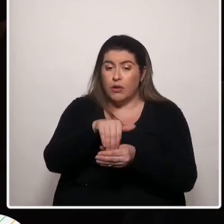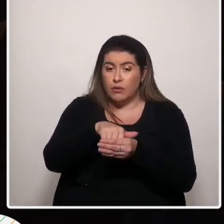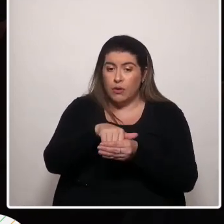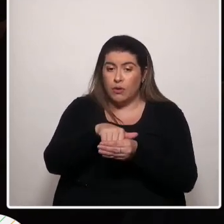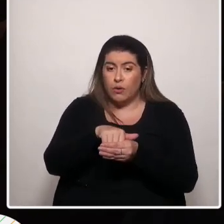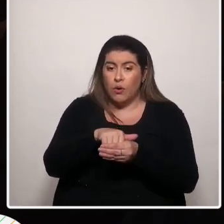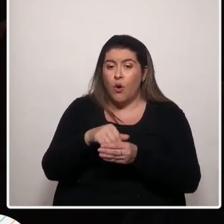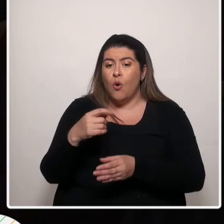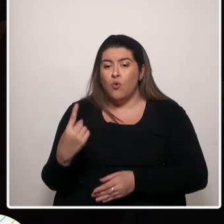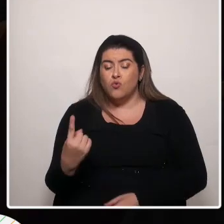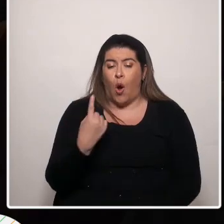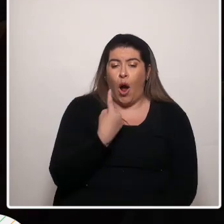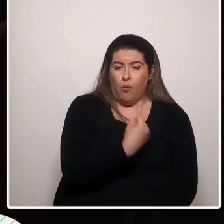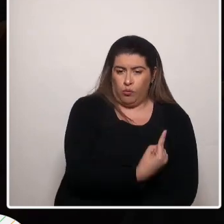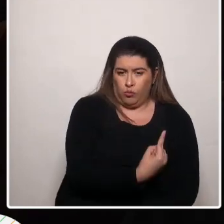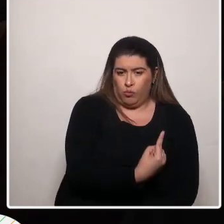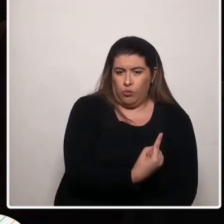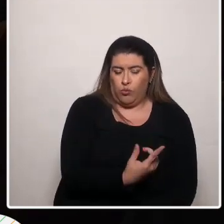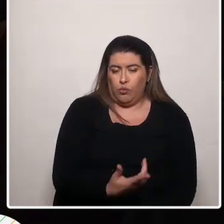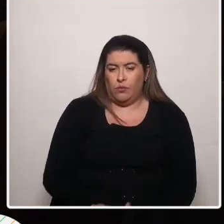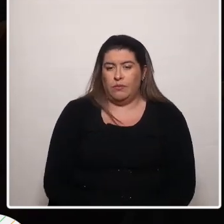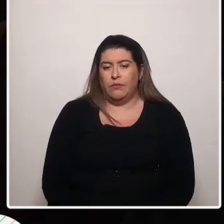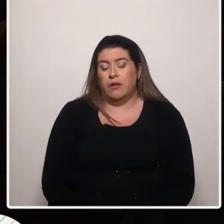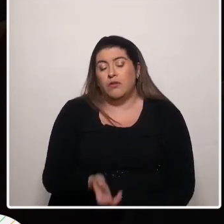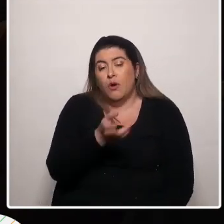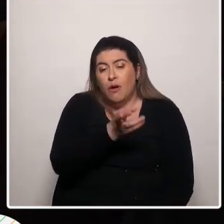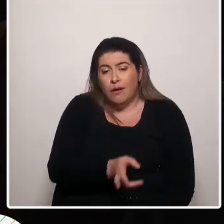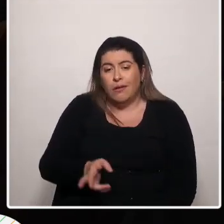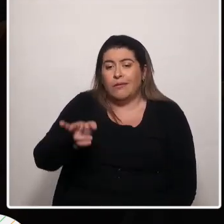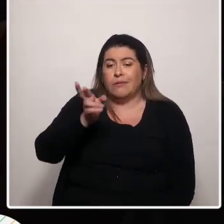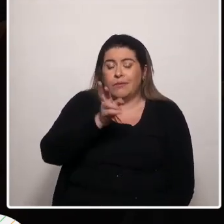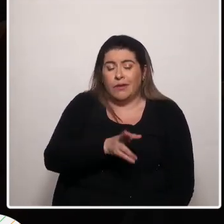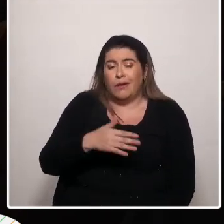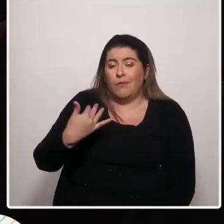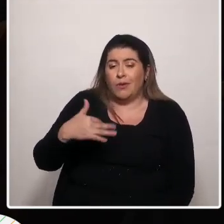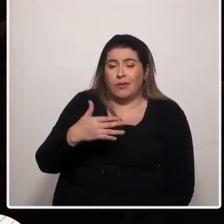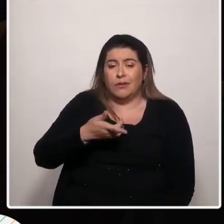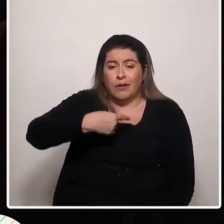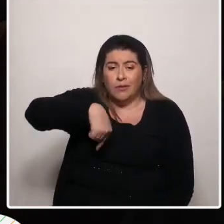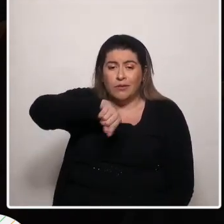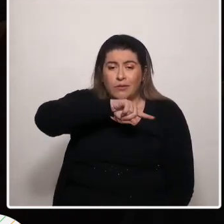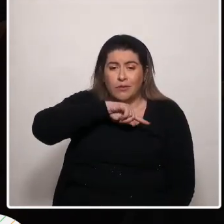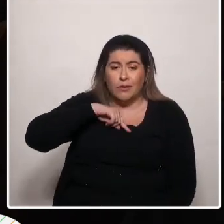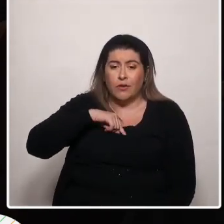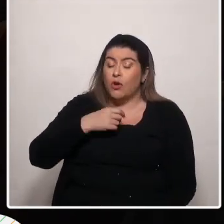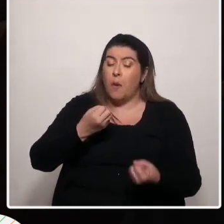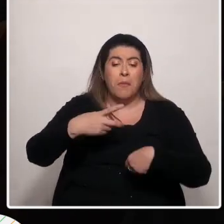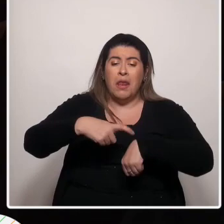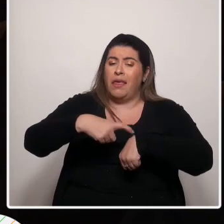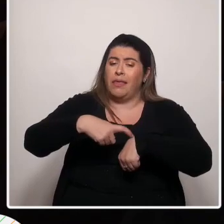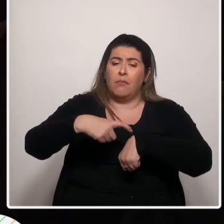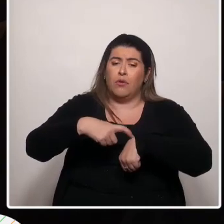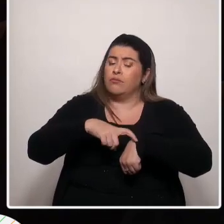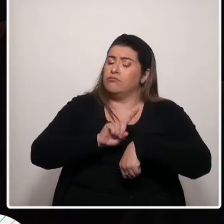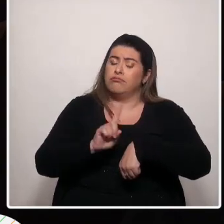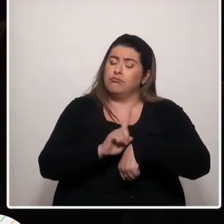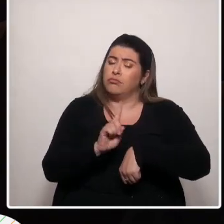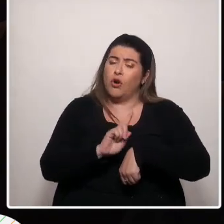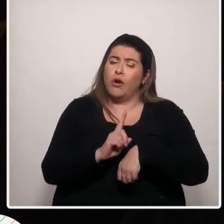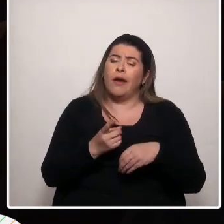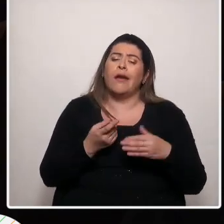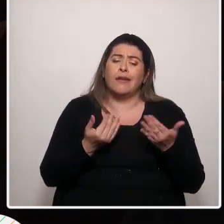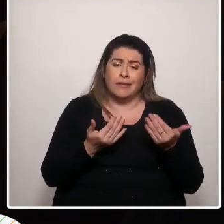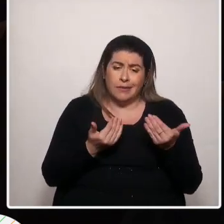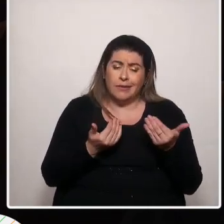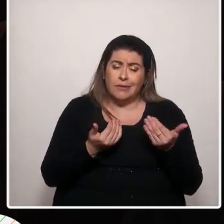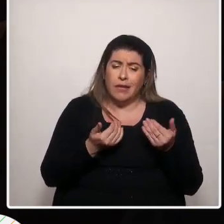a uno y reitero la importancia de lo que estamos hablando, que no estamos perdiendo el tiempo y que es muy necesario el que las